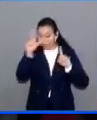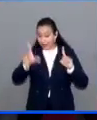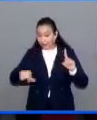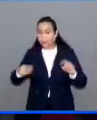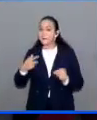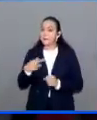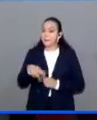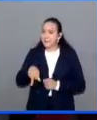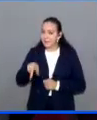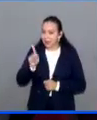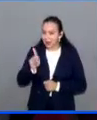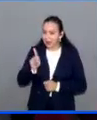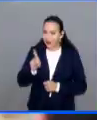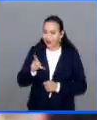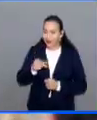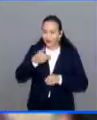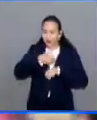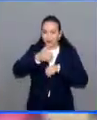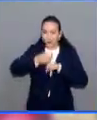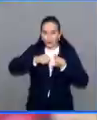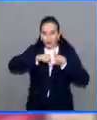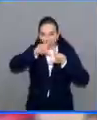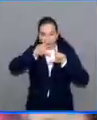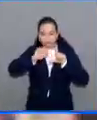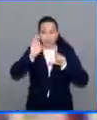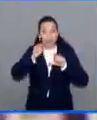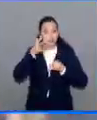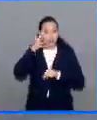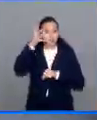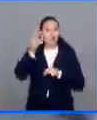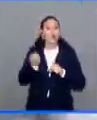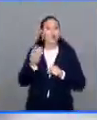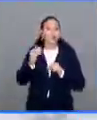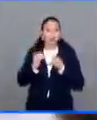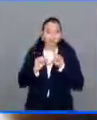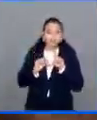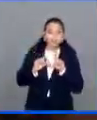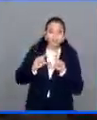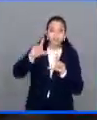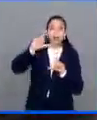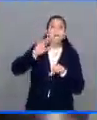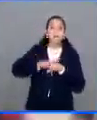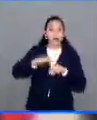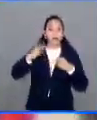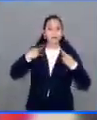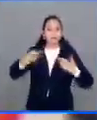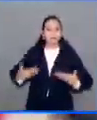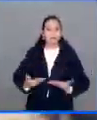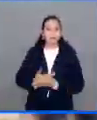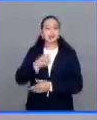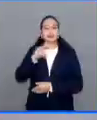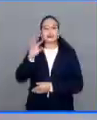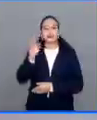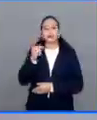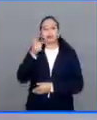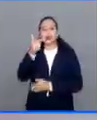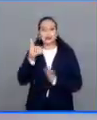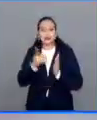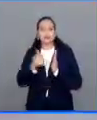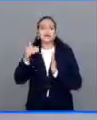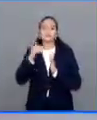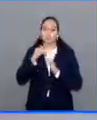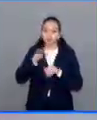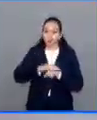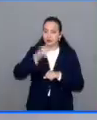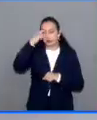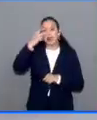las proyecciones advierten de un crecimiento máximo de hasta 147 millones para